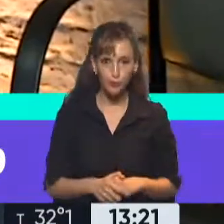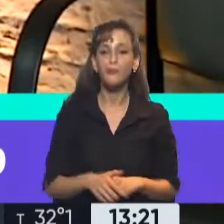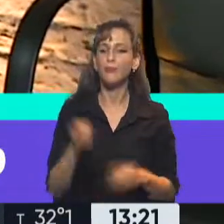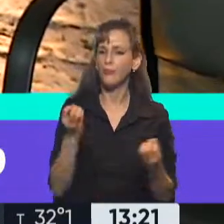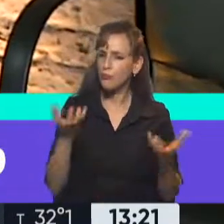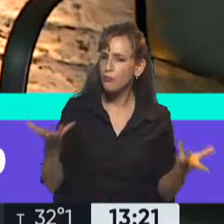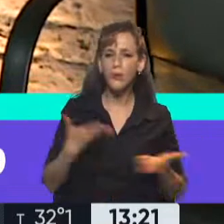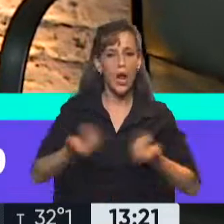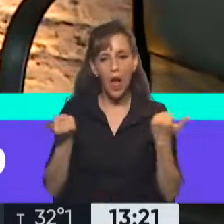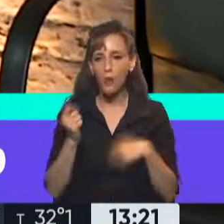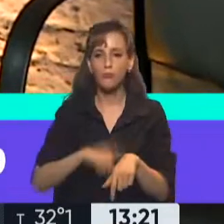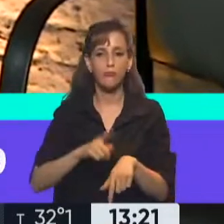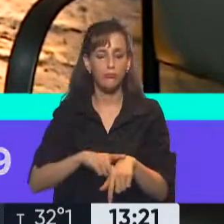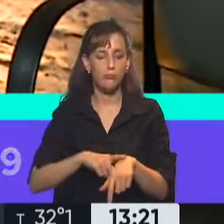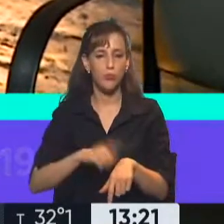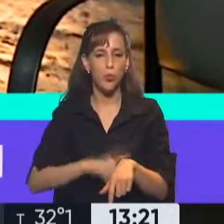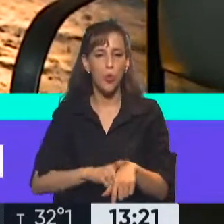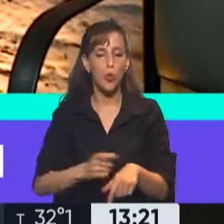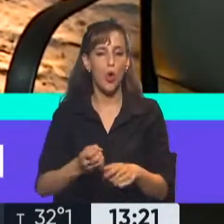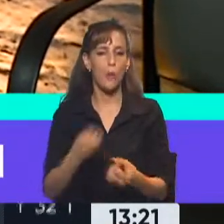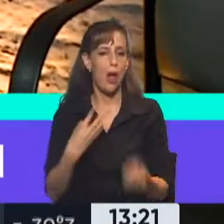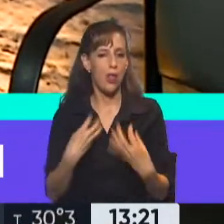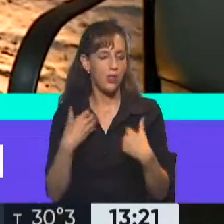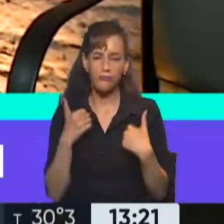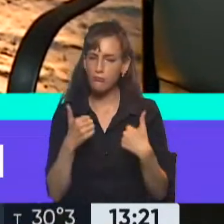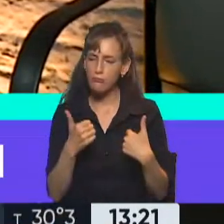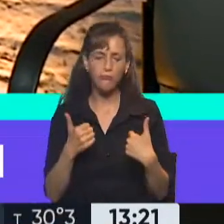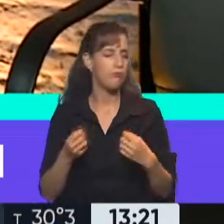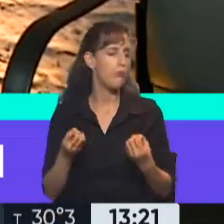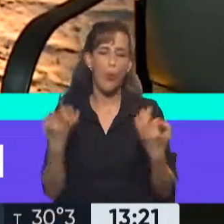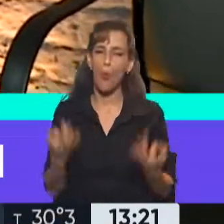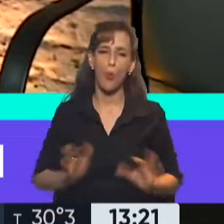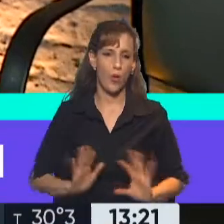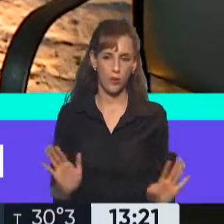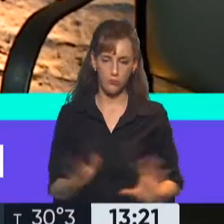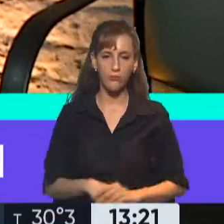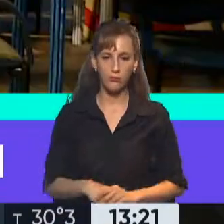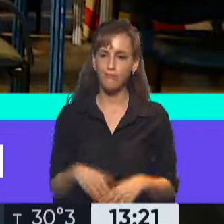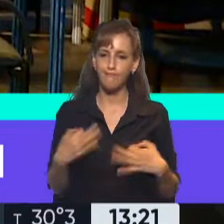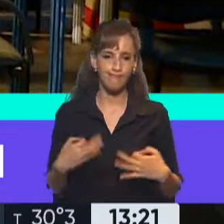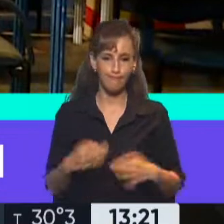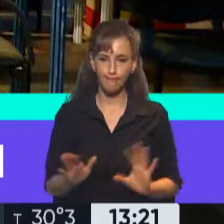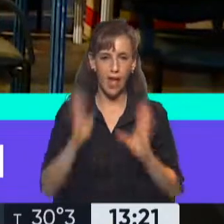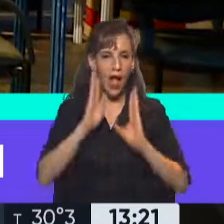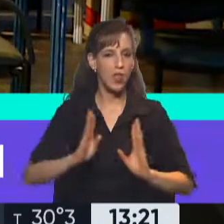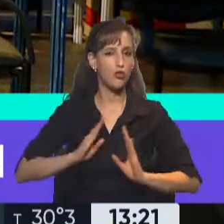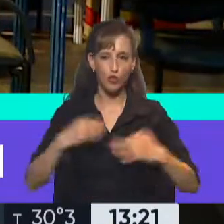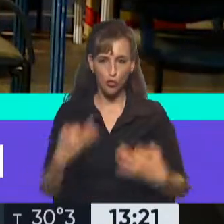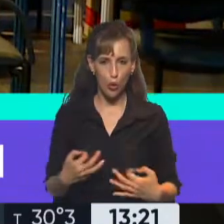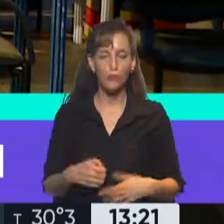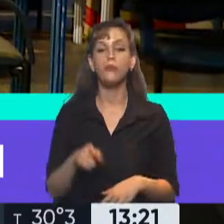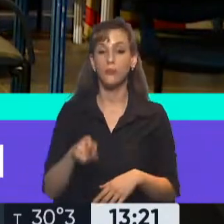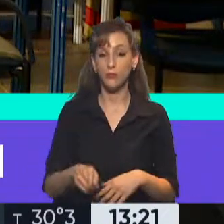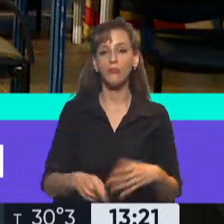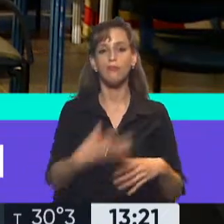rápido los turnos, la verdad que muy bien, muy buena la atención también. ¿Esta nueva posta aquí en el